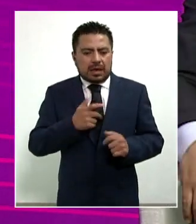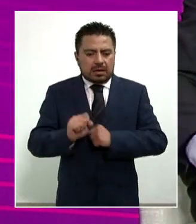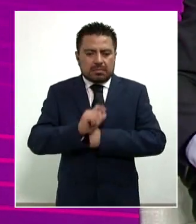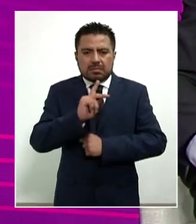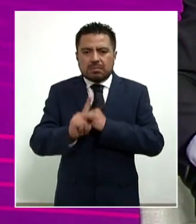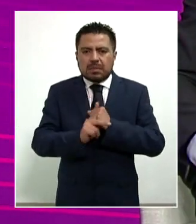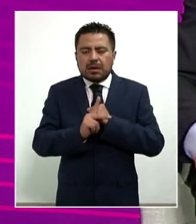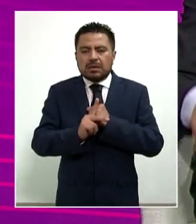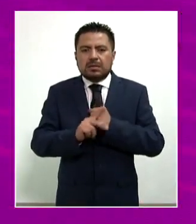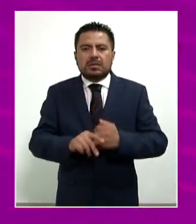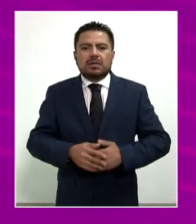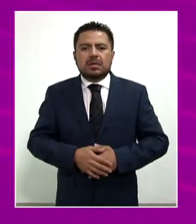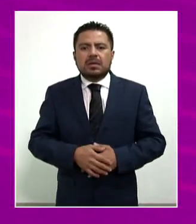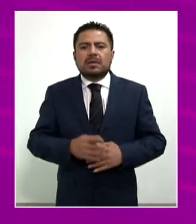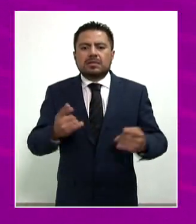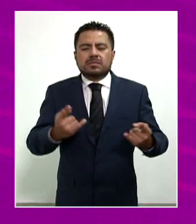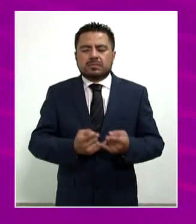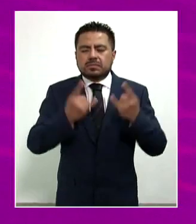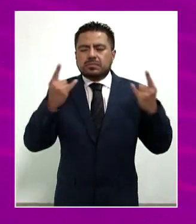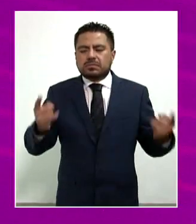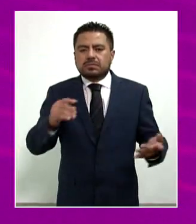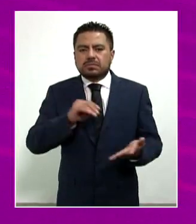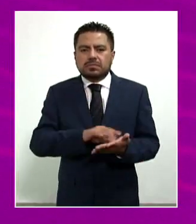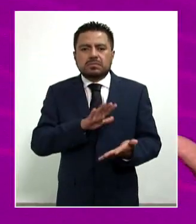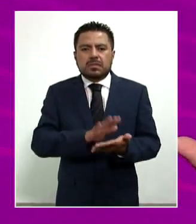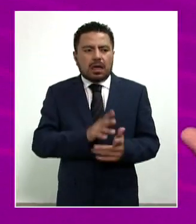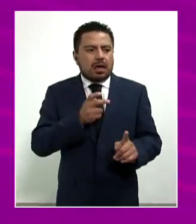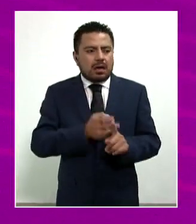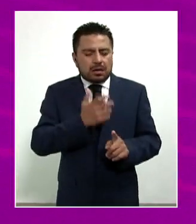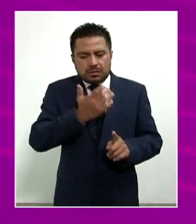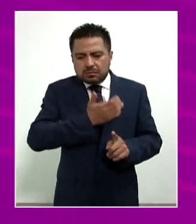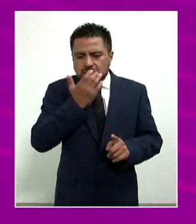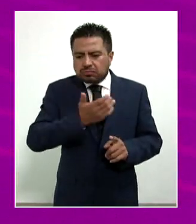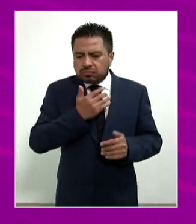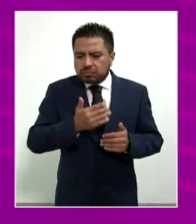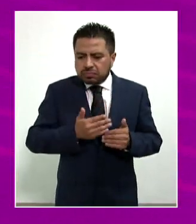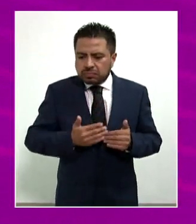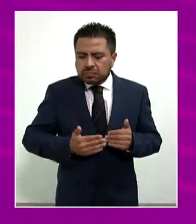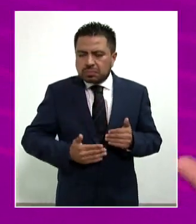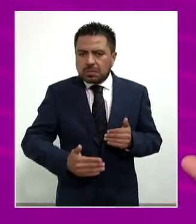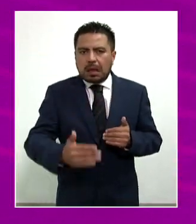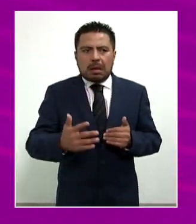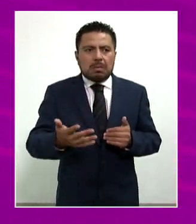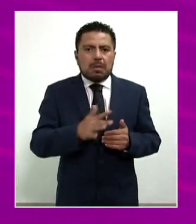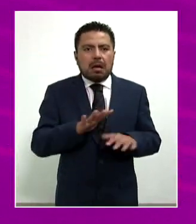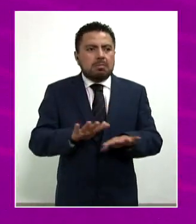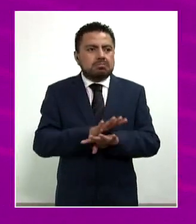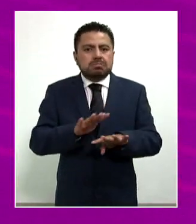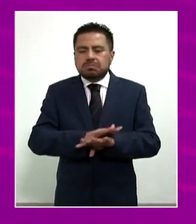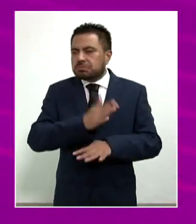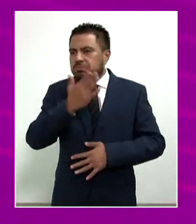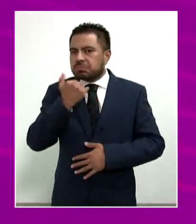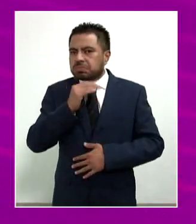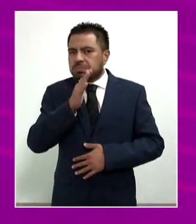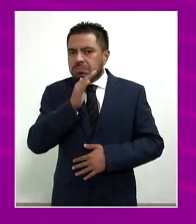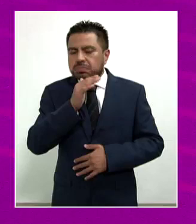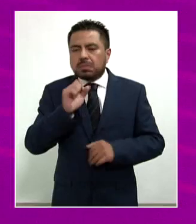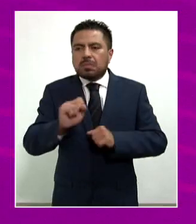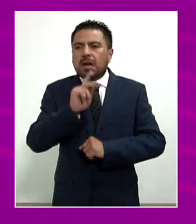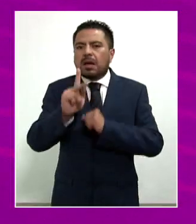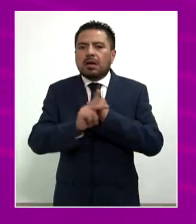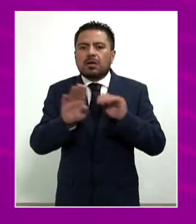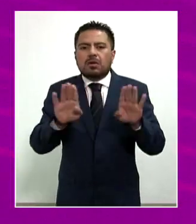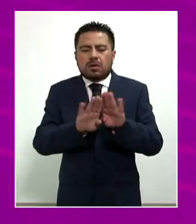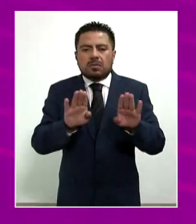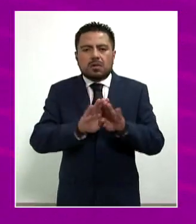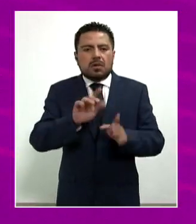país. Y que históricamente eso se ha mantenido más o menos sin cambios. Por ejemplo, en países como el